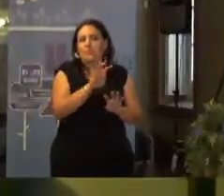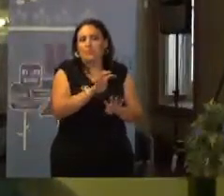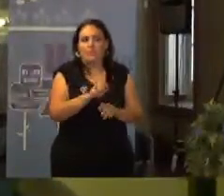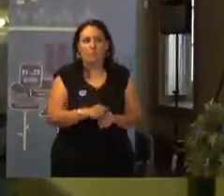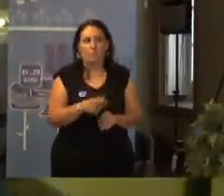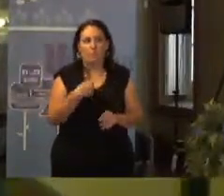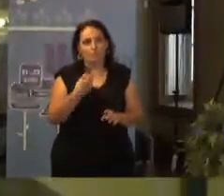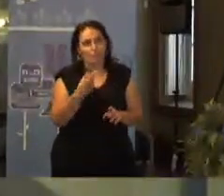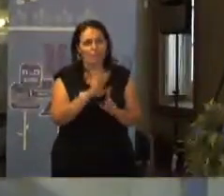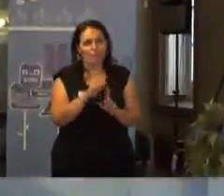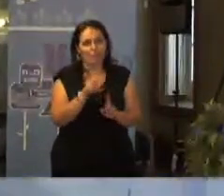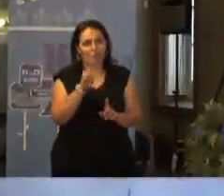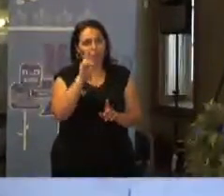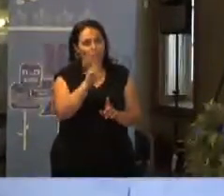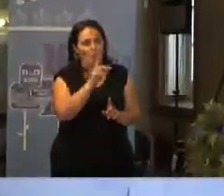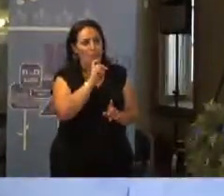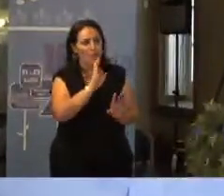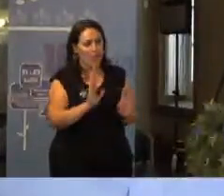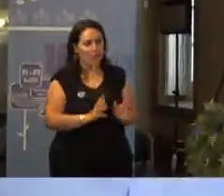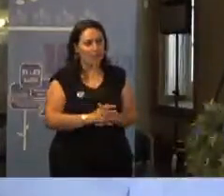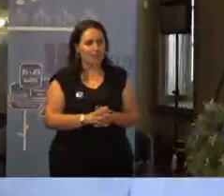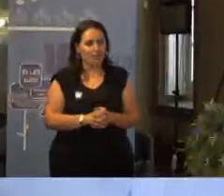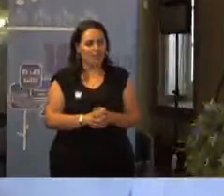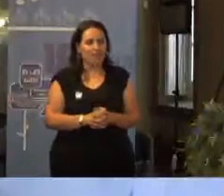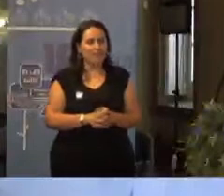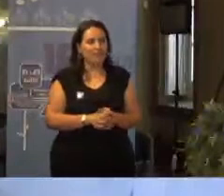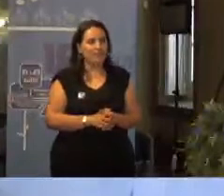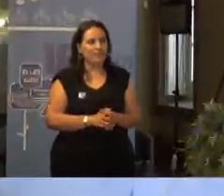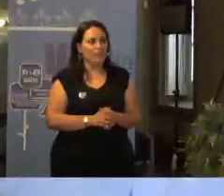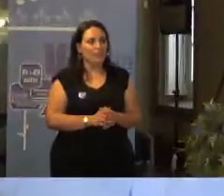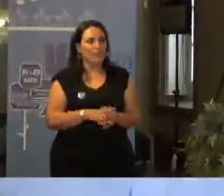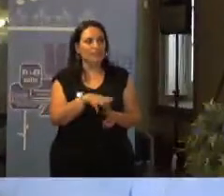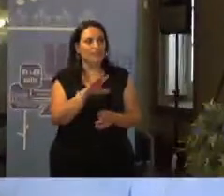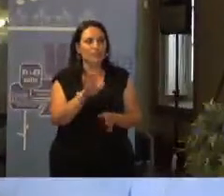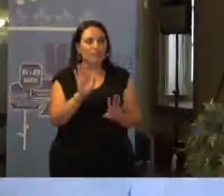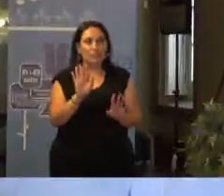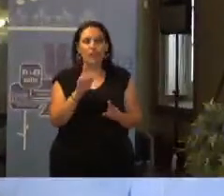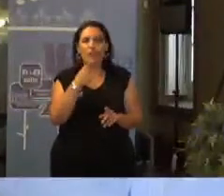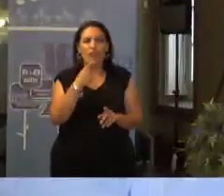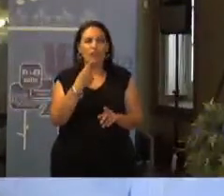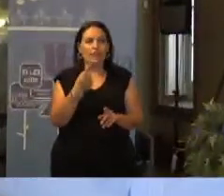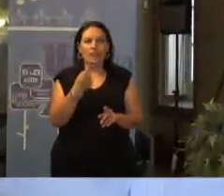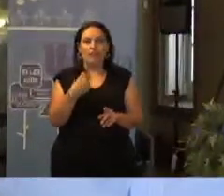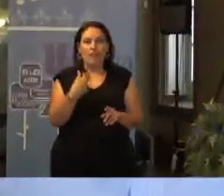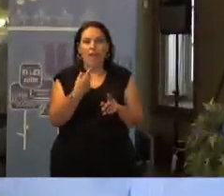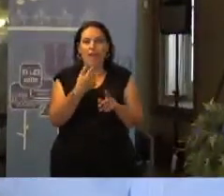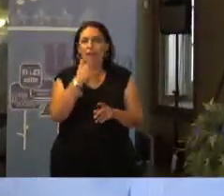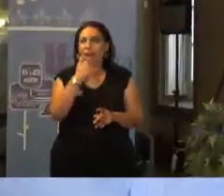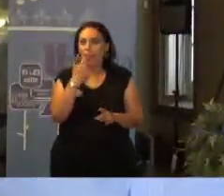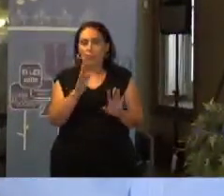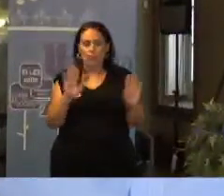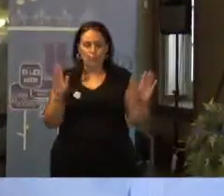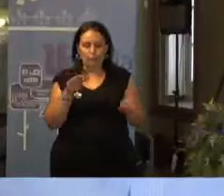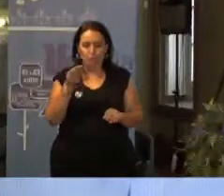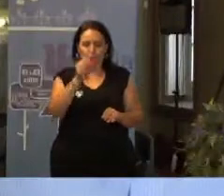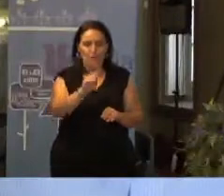francamente. Perdona. Sí, no, bueno, eu simplemente quería puntualizar que efectivamente